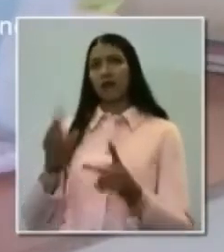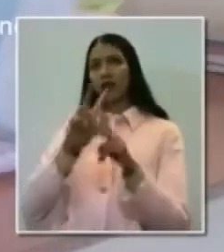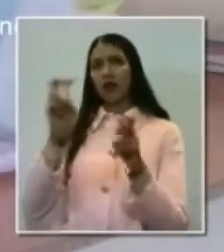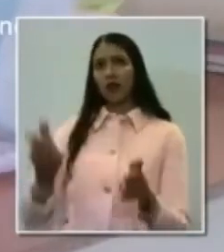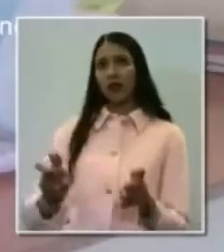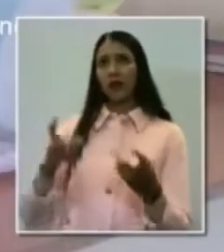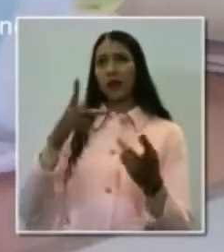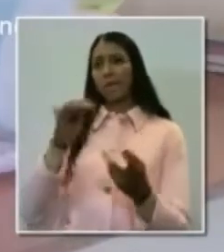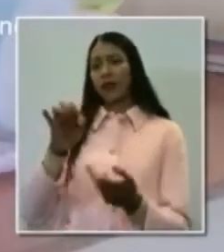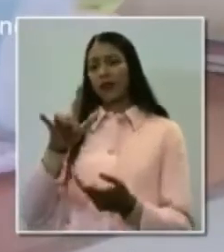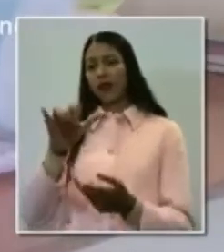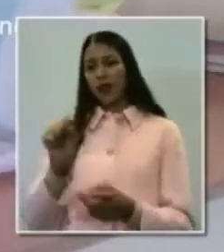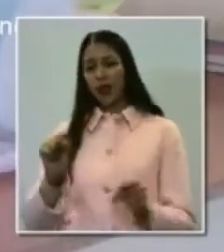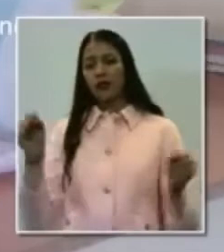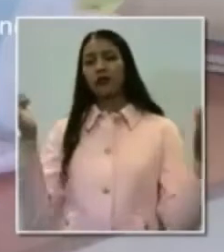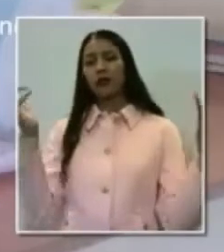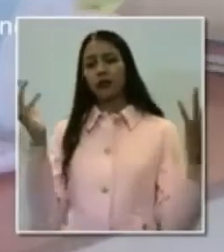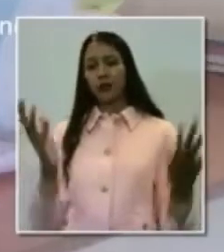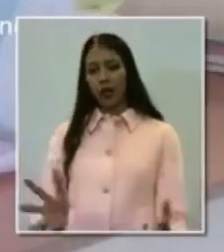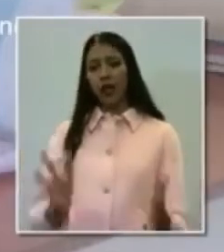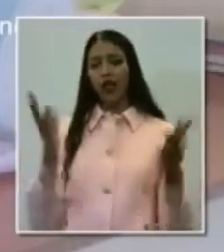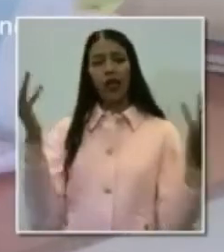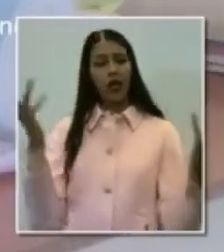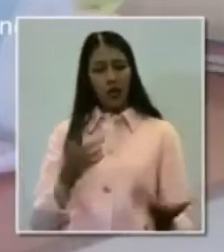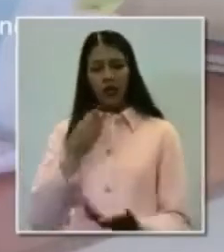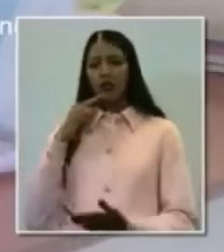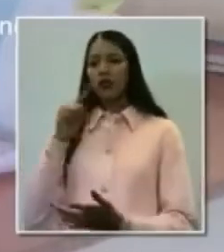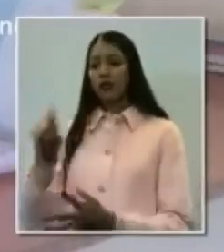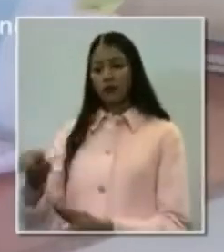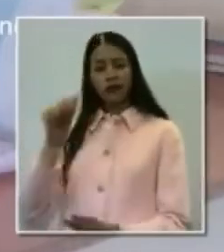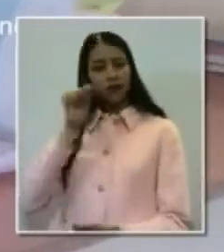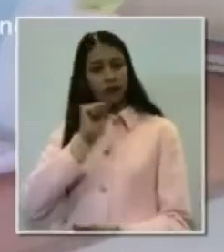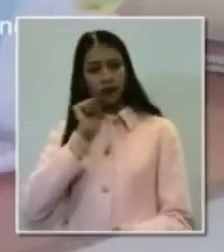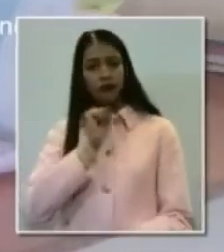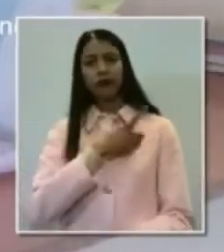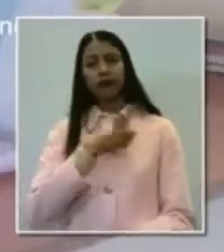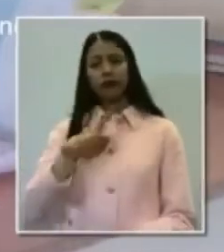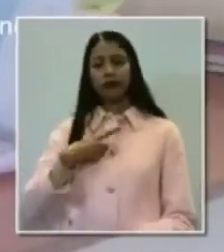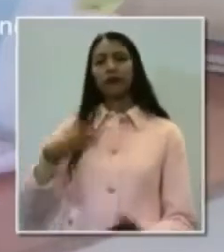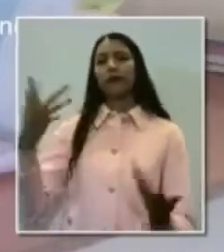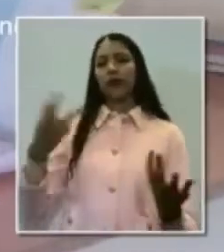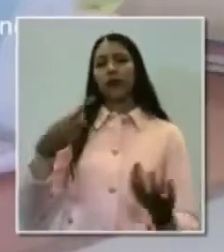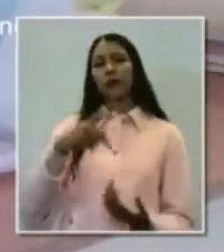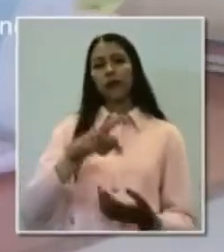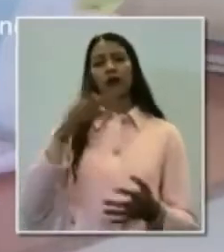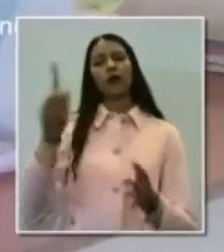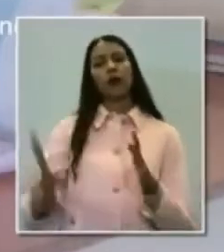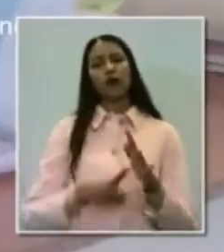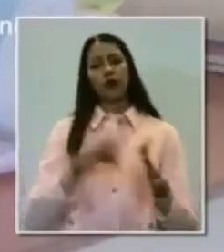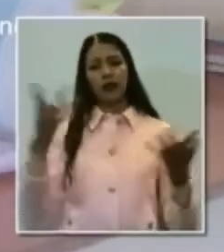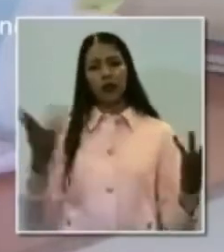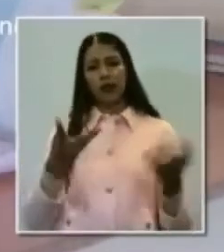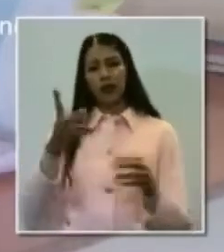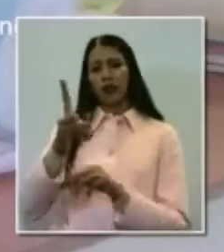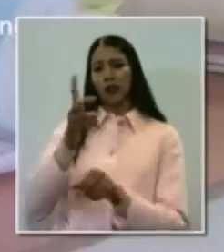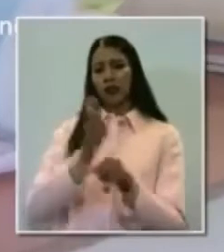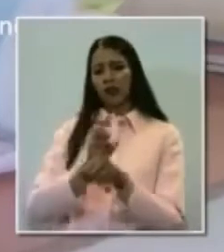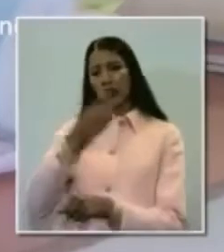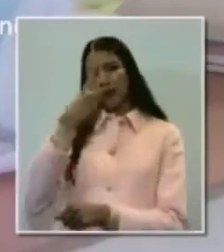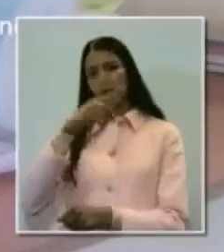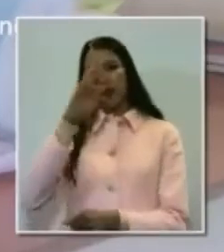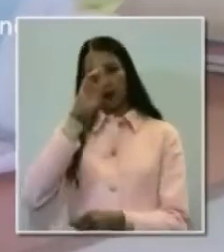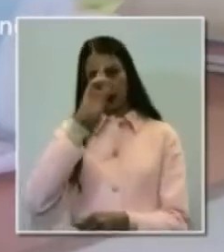ya están corriendo, ya nosotros hacemos las denuncias que siempre tenemos que hacer, pero volvemos a hacer una invitación al